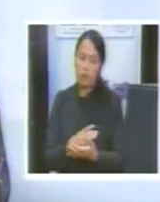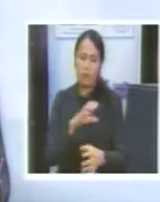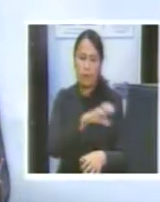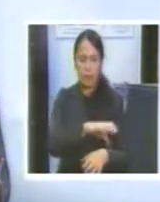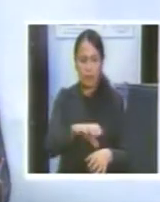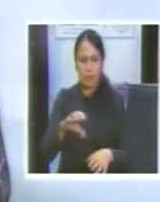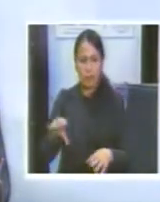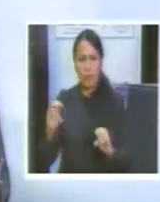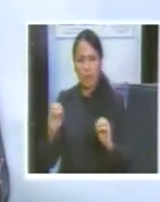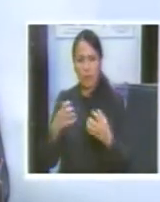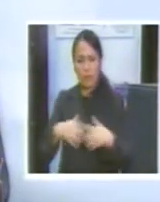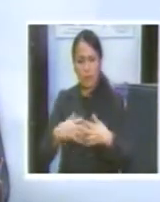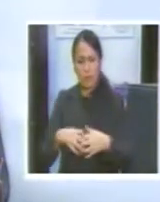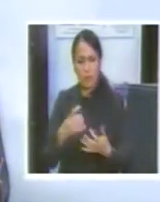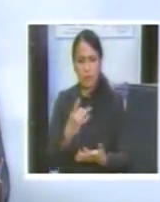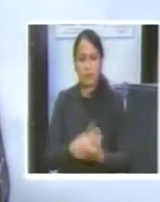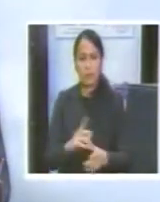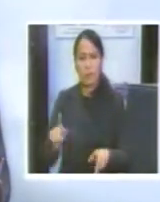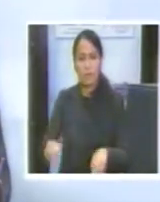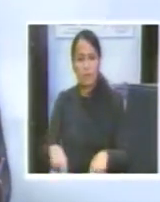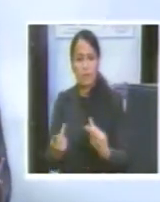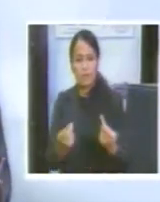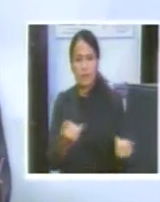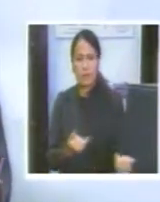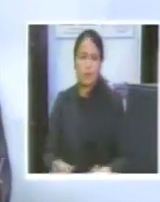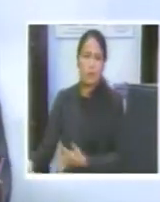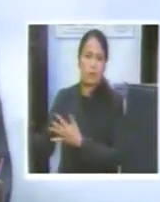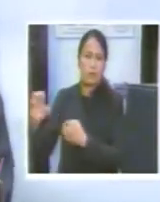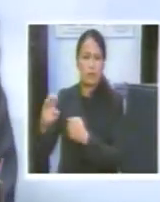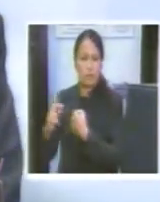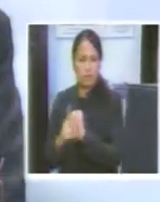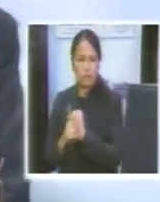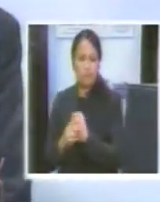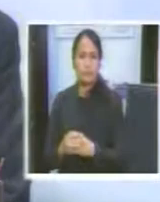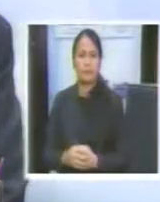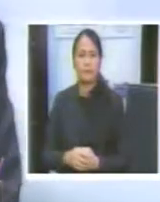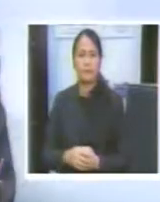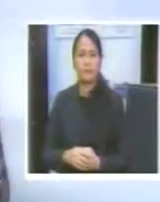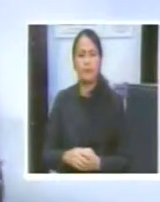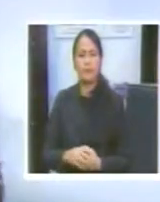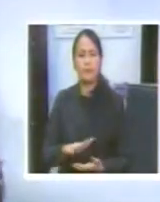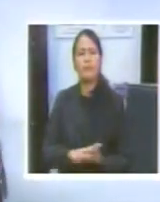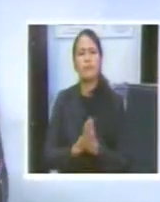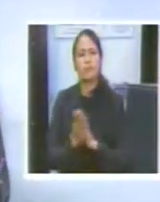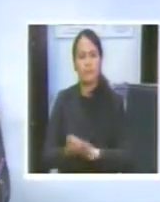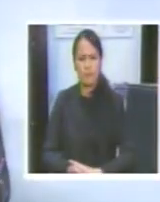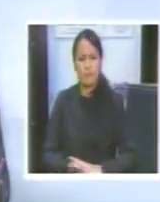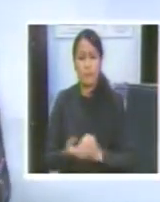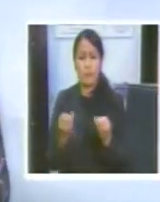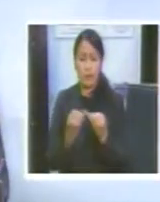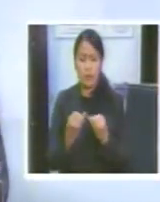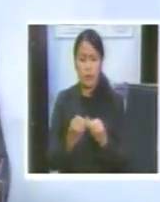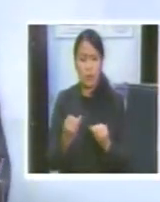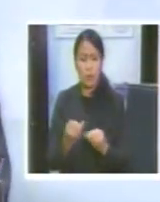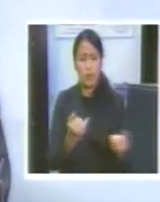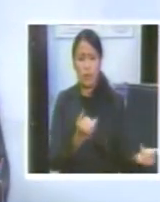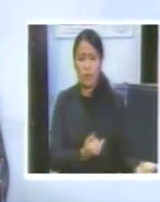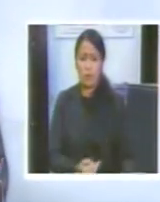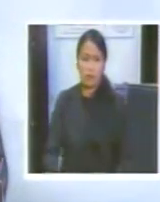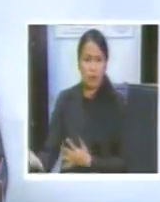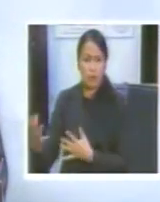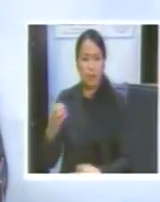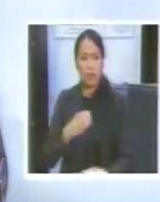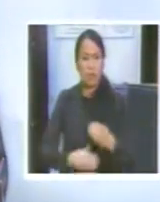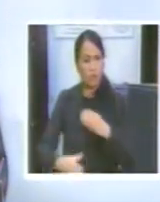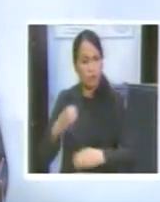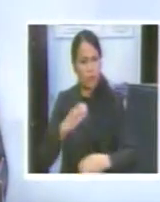sus productos en el mercado europeo. En otras palabras, el incremento de los volúmenes de intercambio